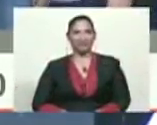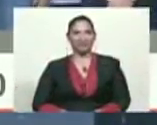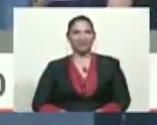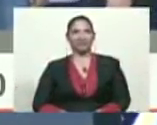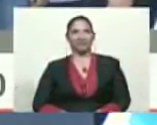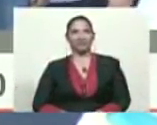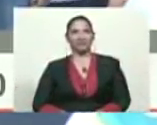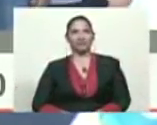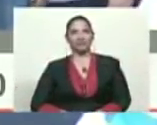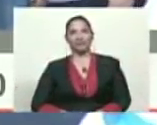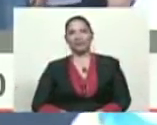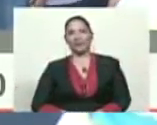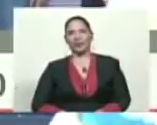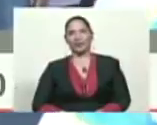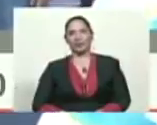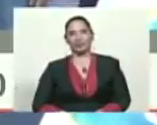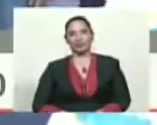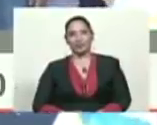¿Dónde está la